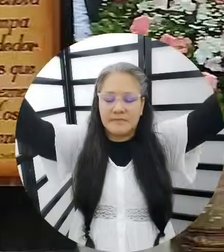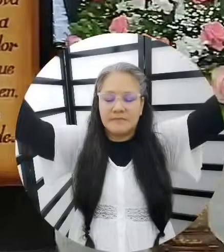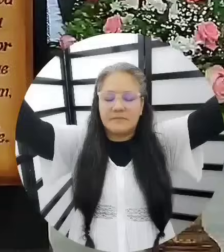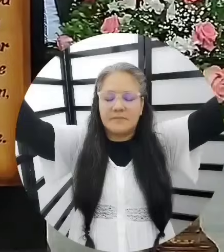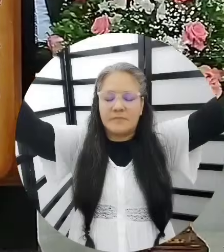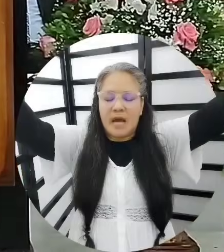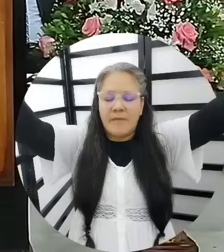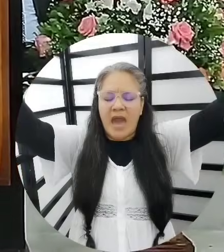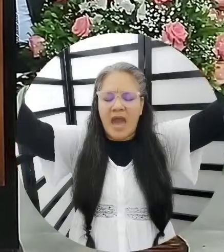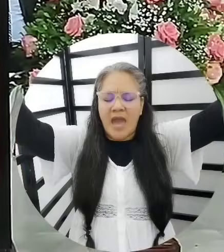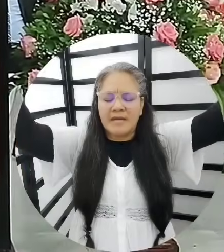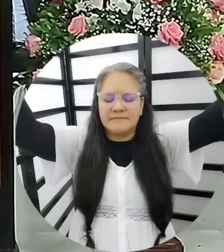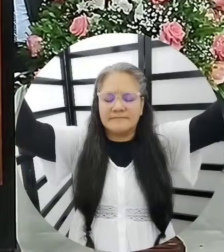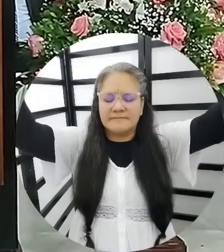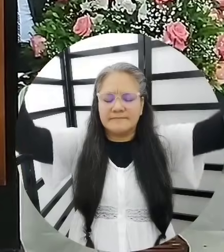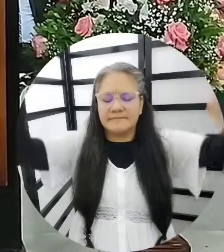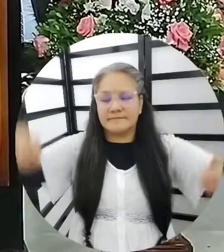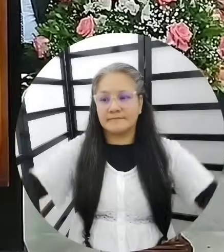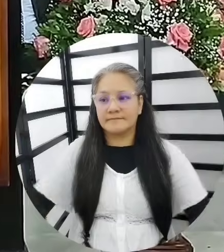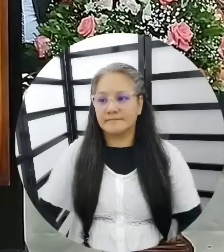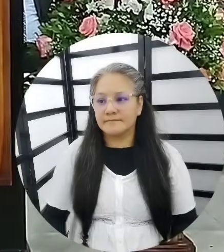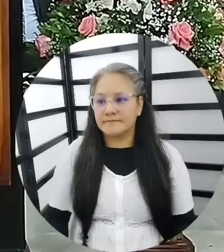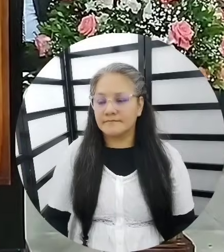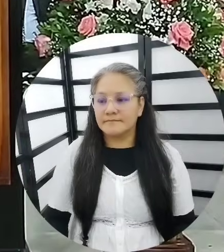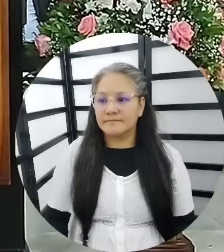¡Vive Jesús de Nazaret!